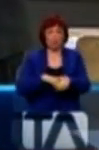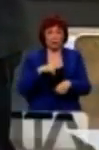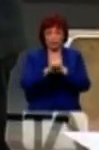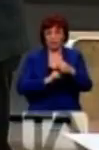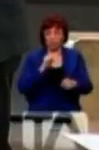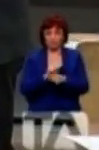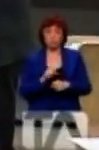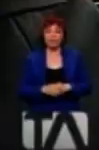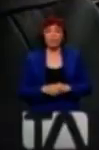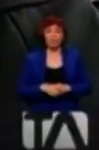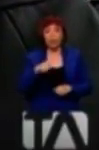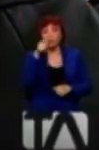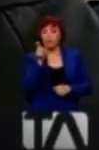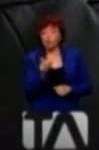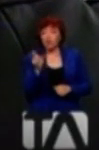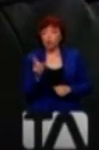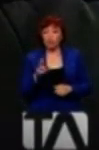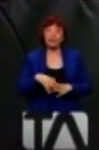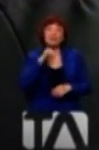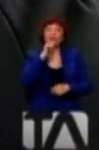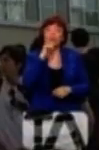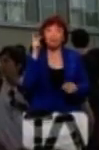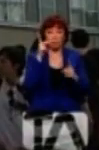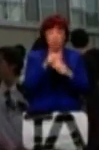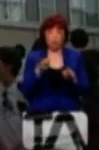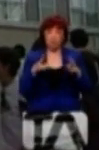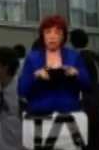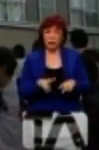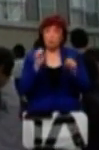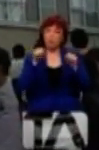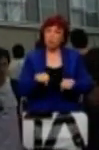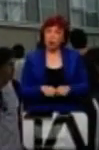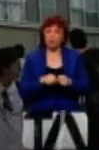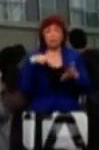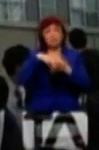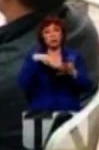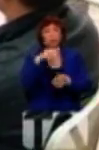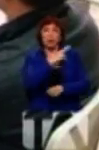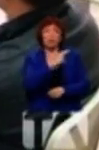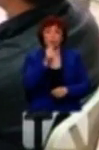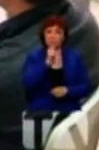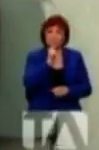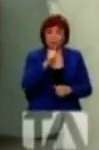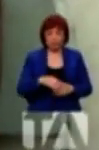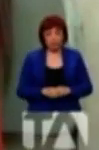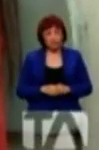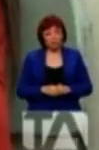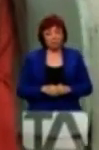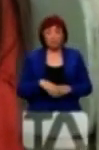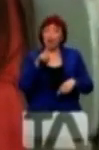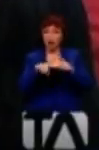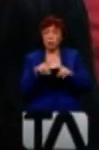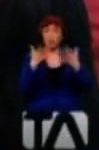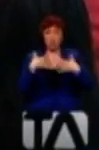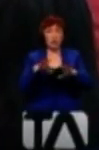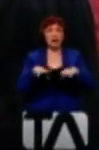Otra opción para quienes no obtengan el puntaje necesario en la evaluación podría ser la de aplicar a un cupo en instituciones privadas. Por esa alternativa optaron varios